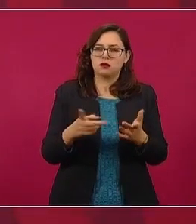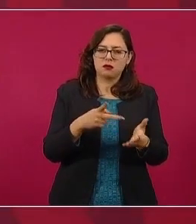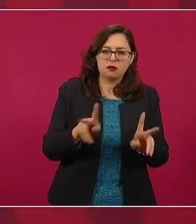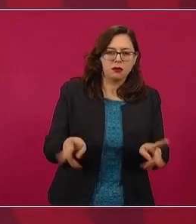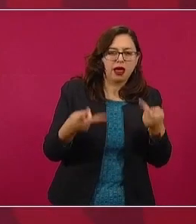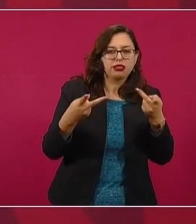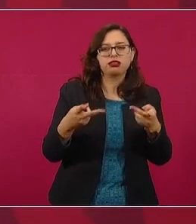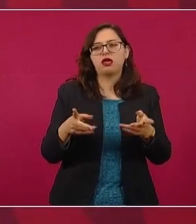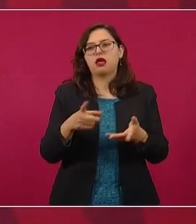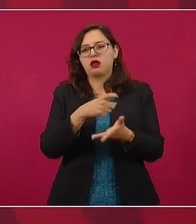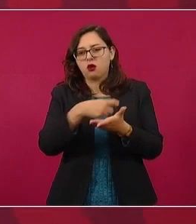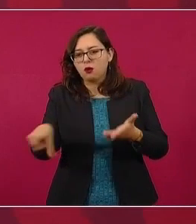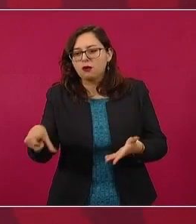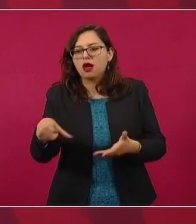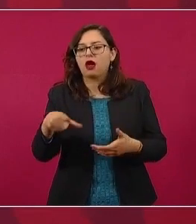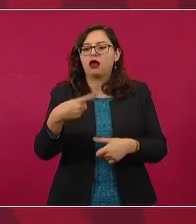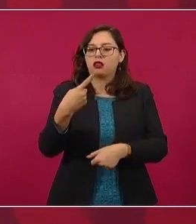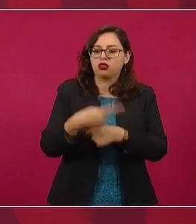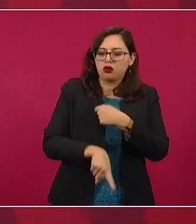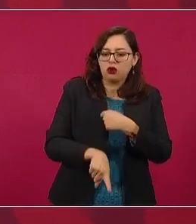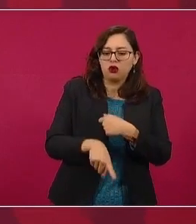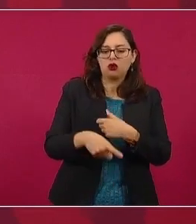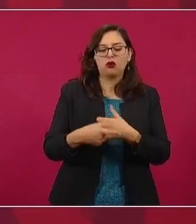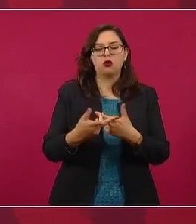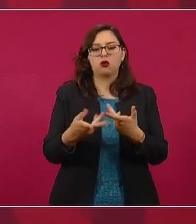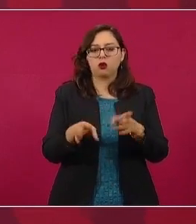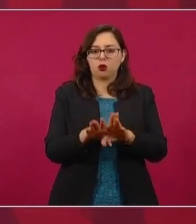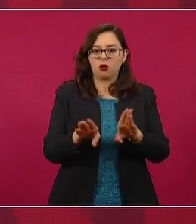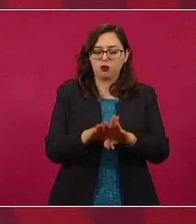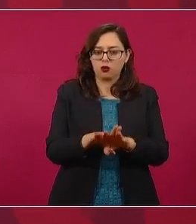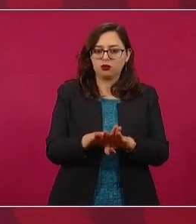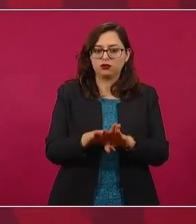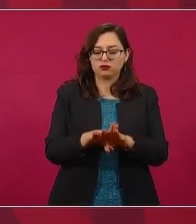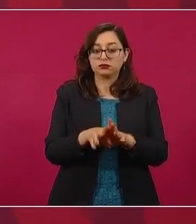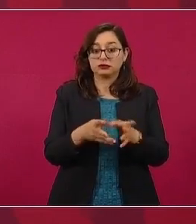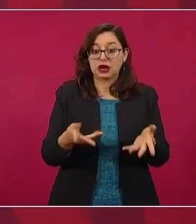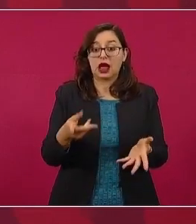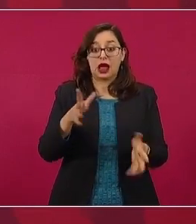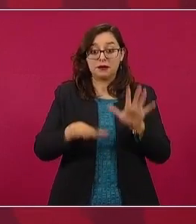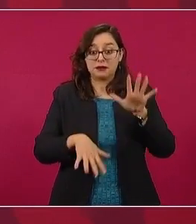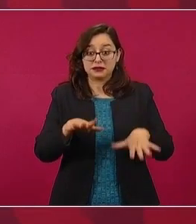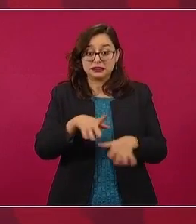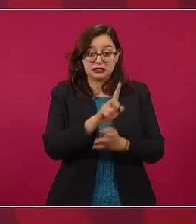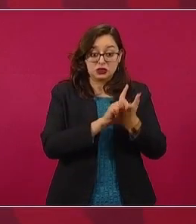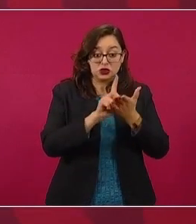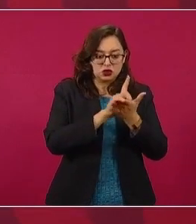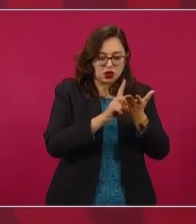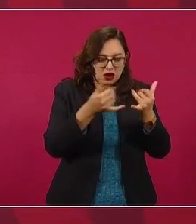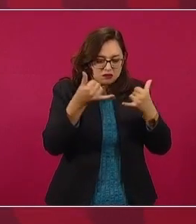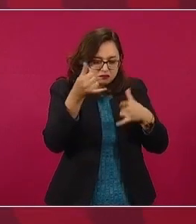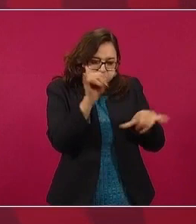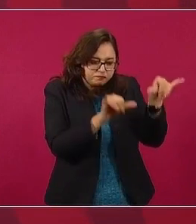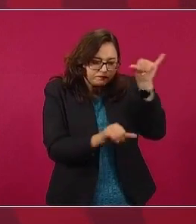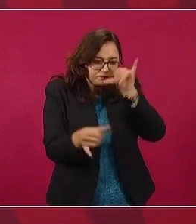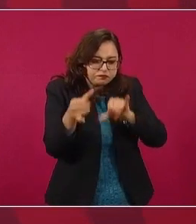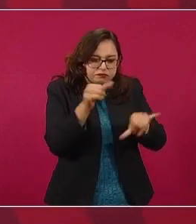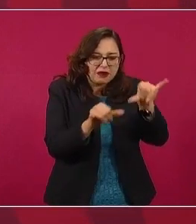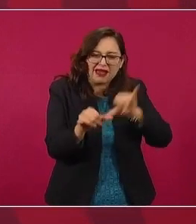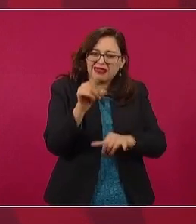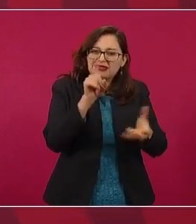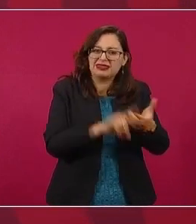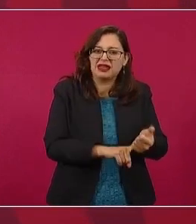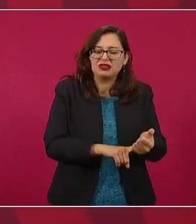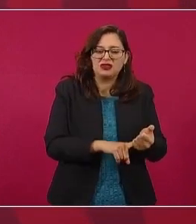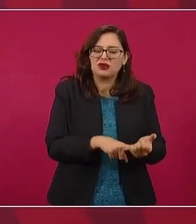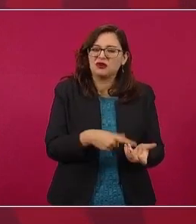estas sustancias químicas que, bueno, como ya hemos dicho aquí, muchas se hacen con raticidas, con líquido o ácido de batería, en